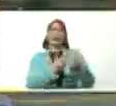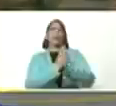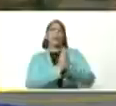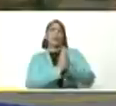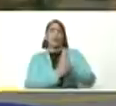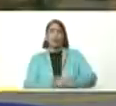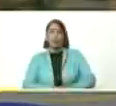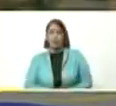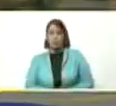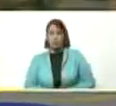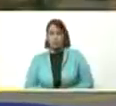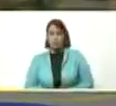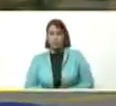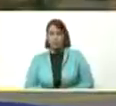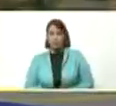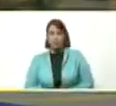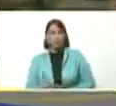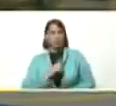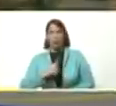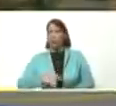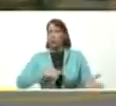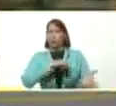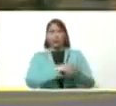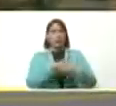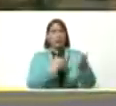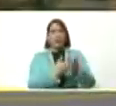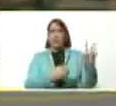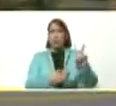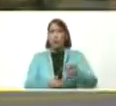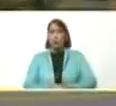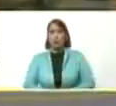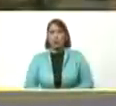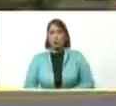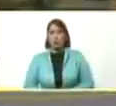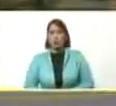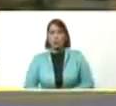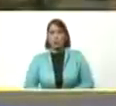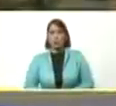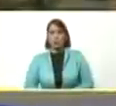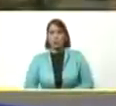favor. No vayas a Venezuela.